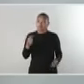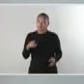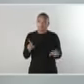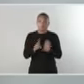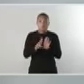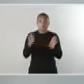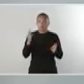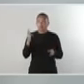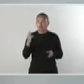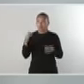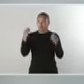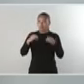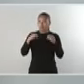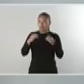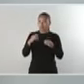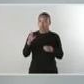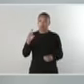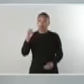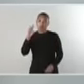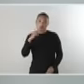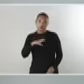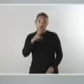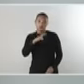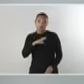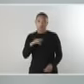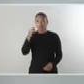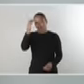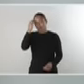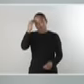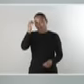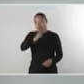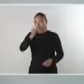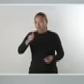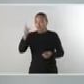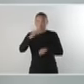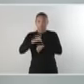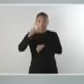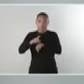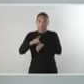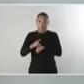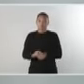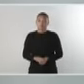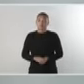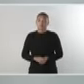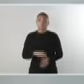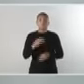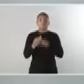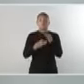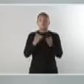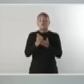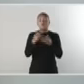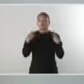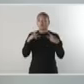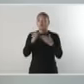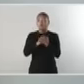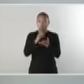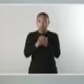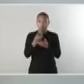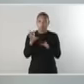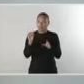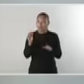de ellos y así lo hemos estado viendo todos los días tamaulipecos ni se doblan ni se vendes cuando no lo conoces